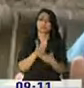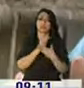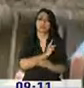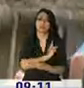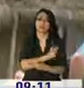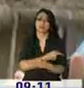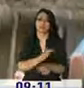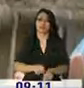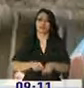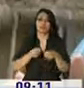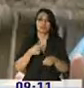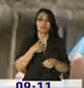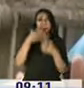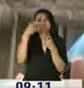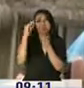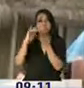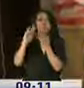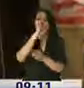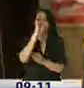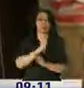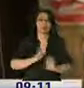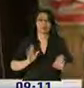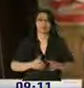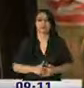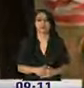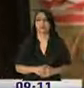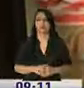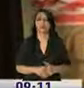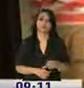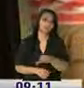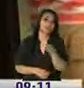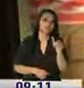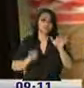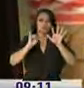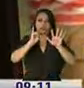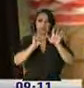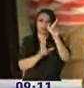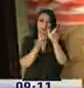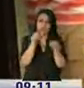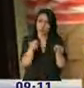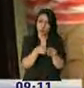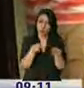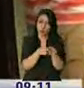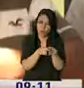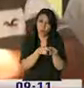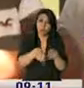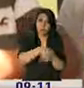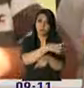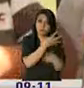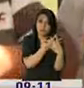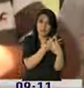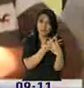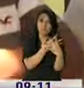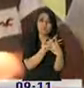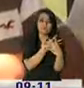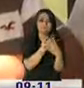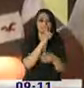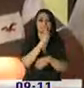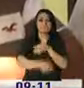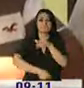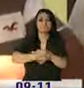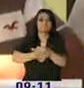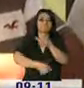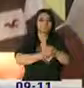yo arrepentirme, no, nunca jamás. Los otros seis sentenciados que hay en esta provincia están en la clandestinidad para no